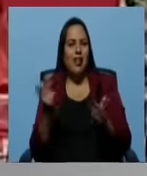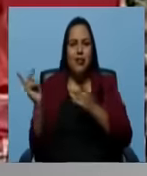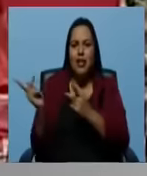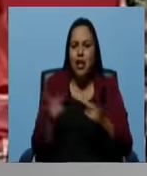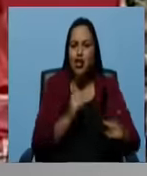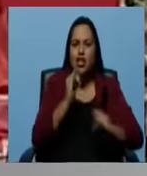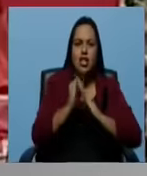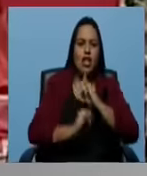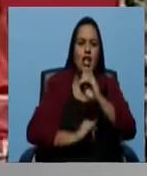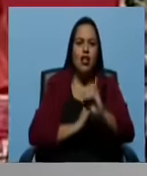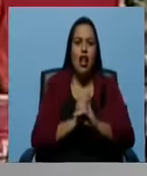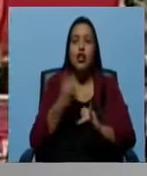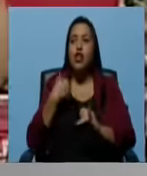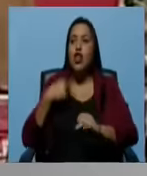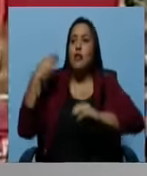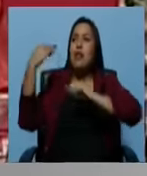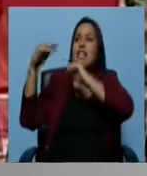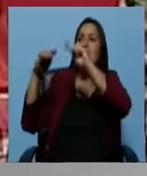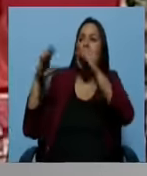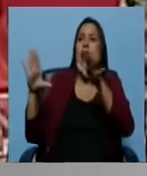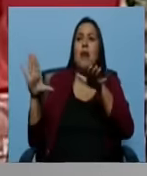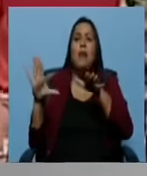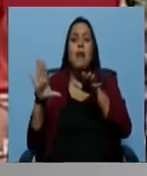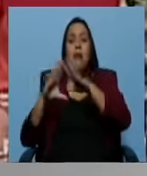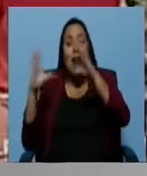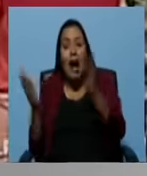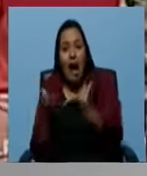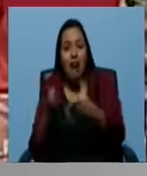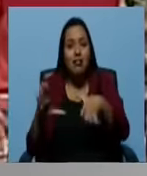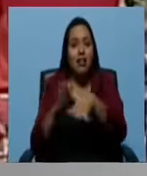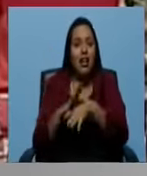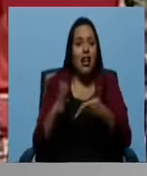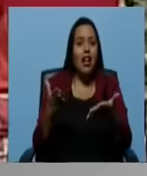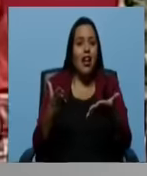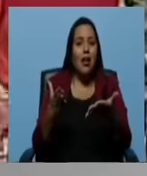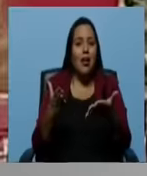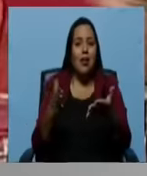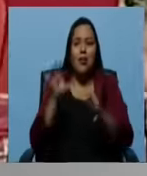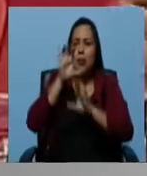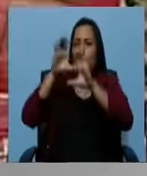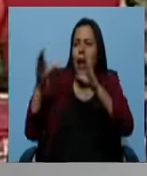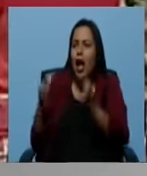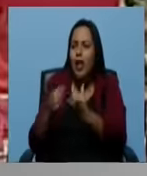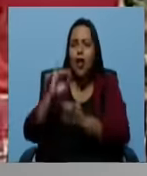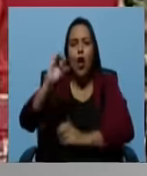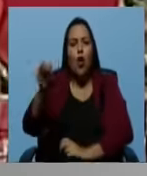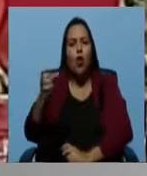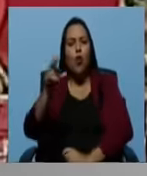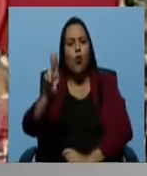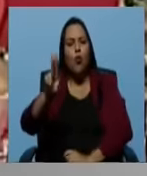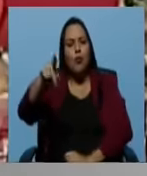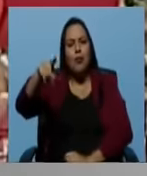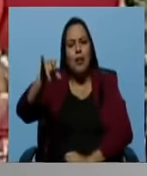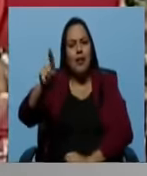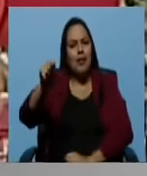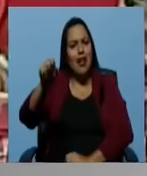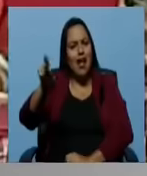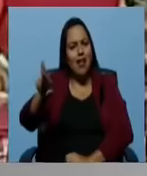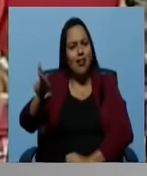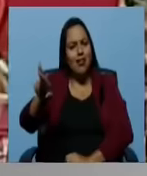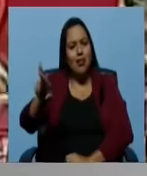Entonces mandamos mensajes a Marte, a Júpiter para ayudarlos. Porque ya el problema no es en Venezuela, ¿ves?